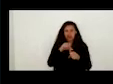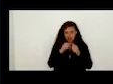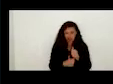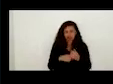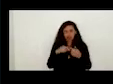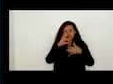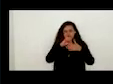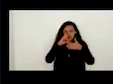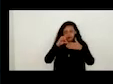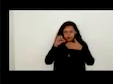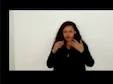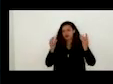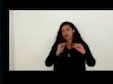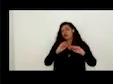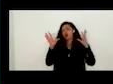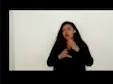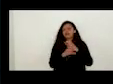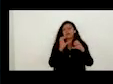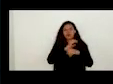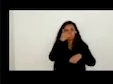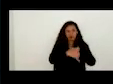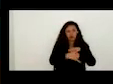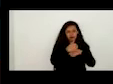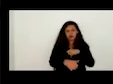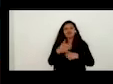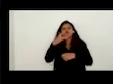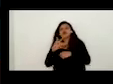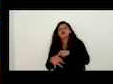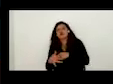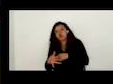los productos lácteos como la leche y el yogur.